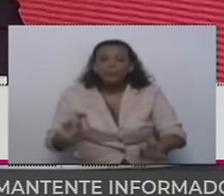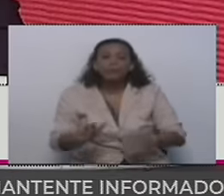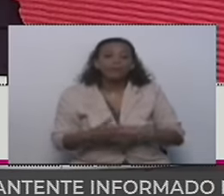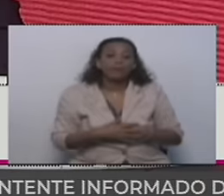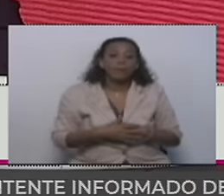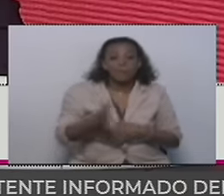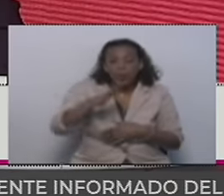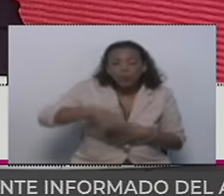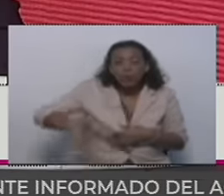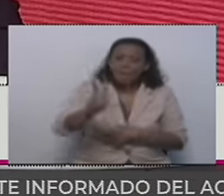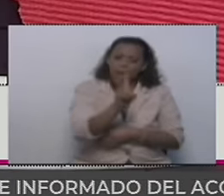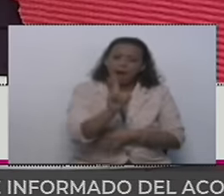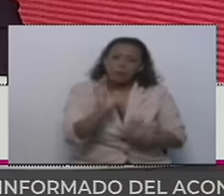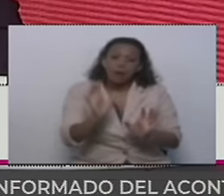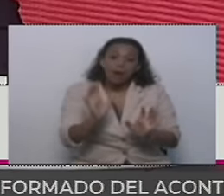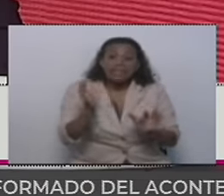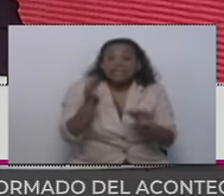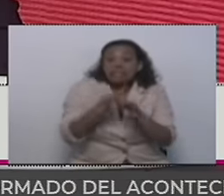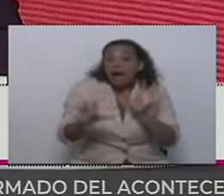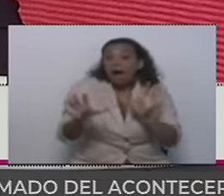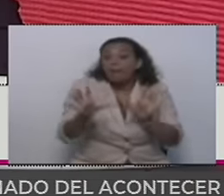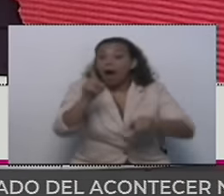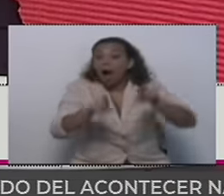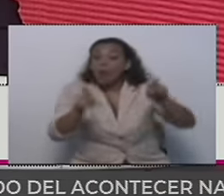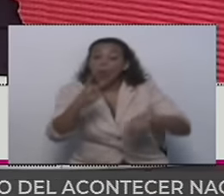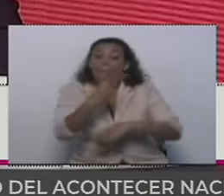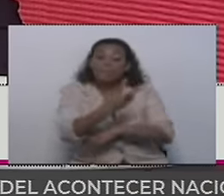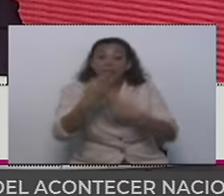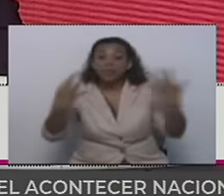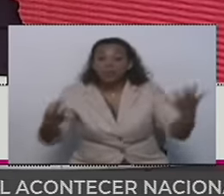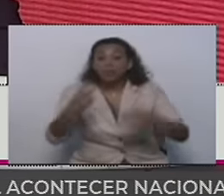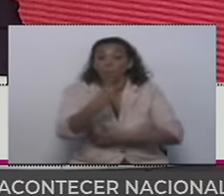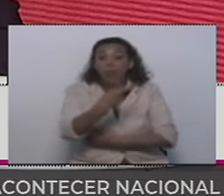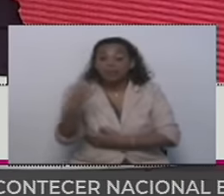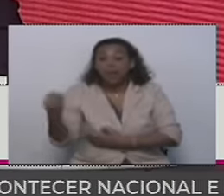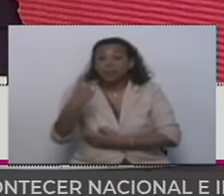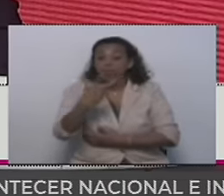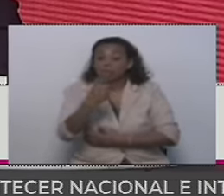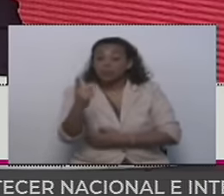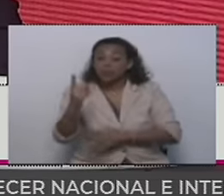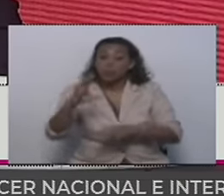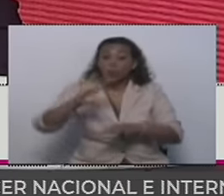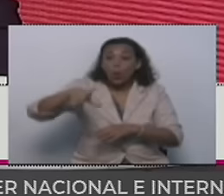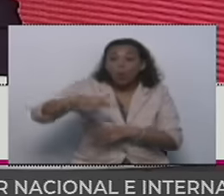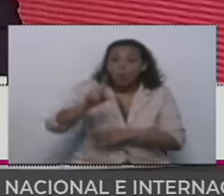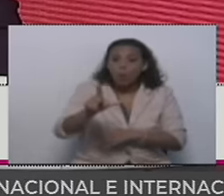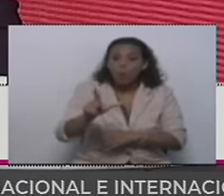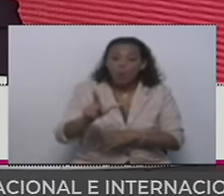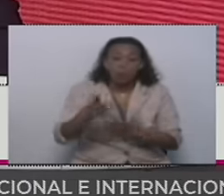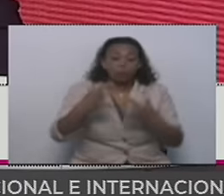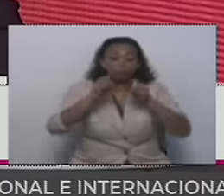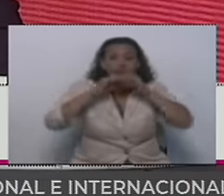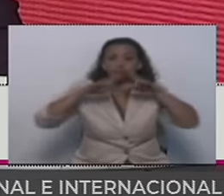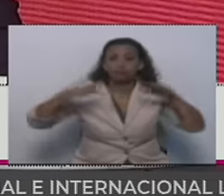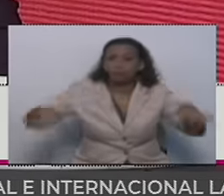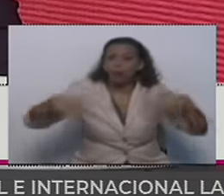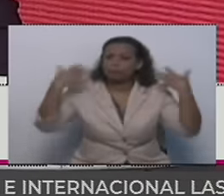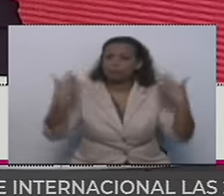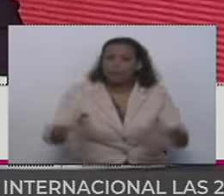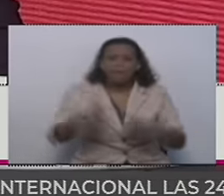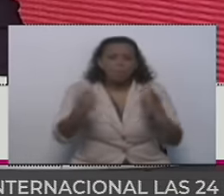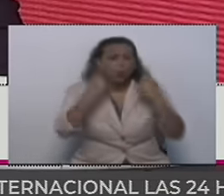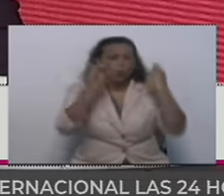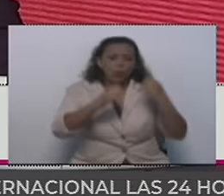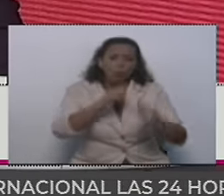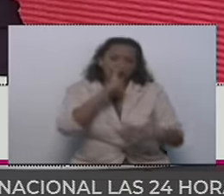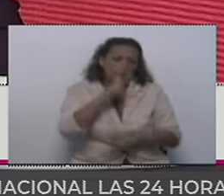el país, salvo la excepción del 28, 29 y 30 de julio, que fueron brotes, producto de campaña,